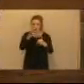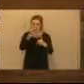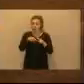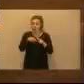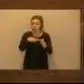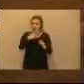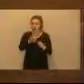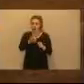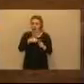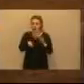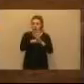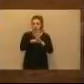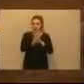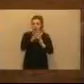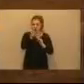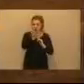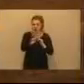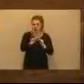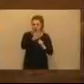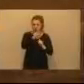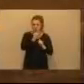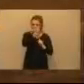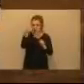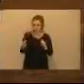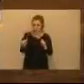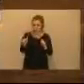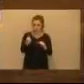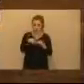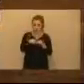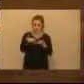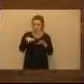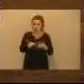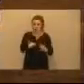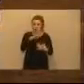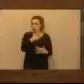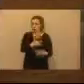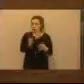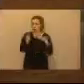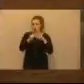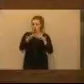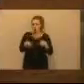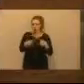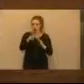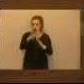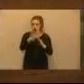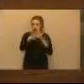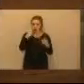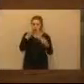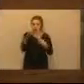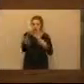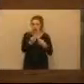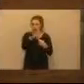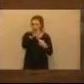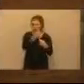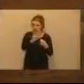de permanecer 3 años ocupando el puesto de trabajo. Actualmente el convenio regula que tras esta permanencia de 3 años